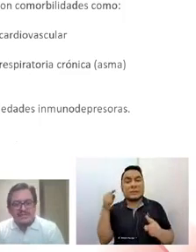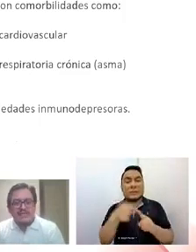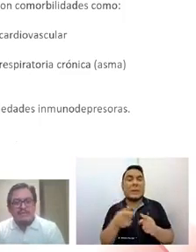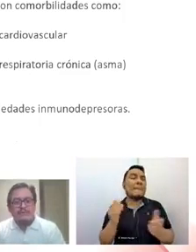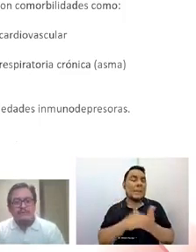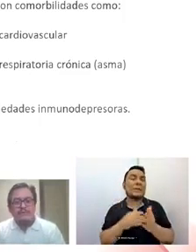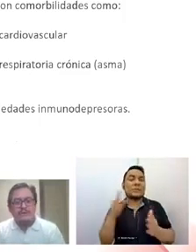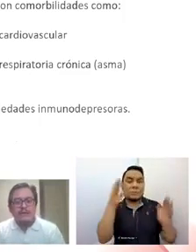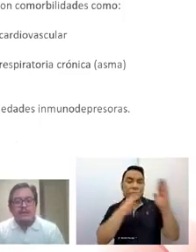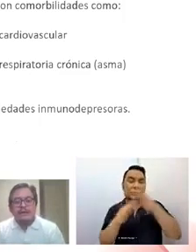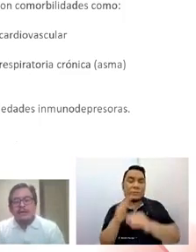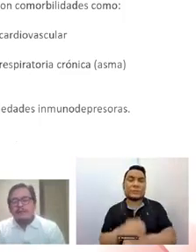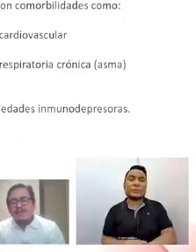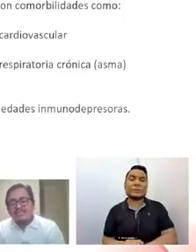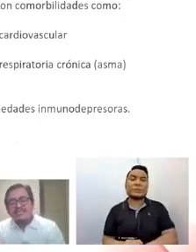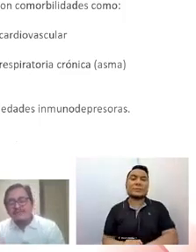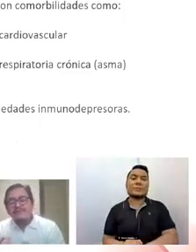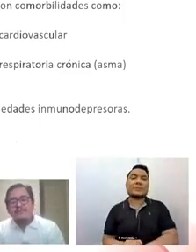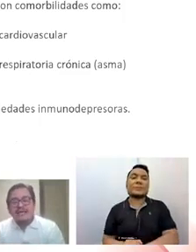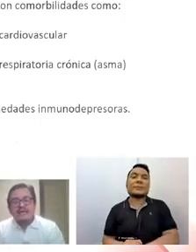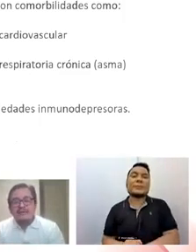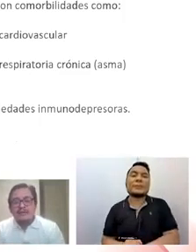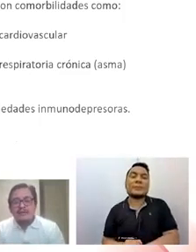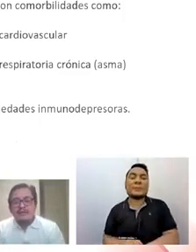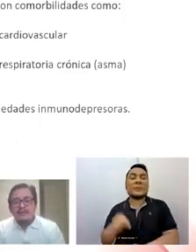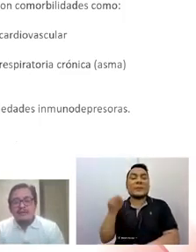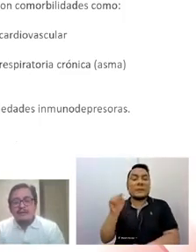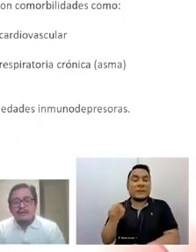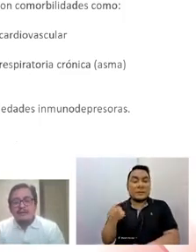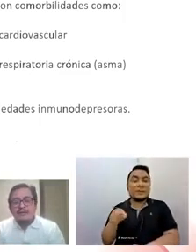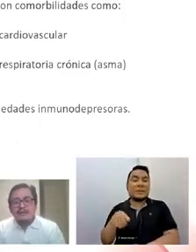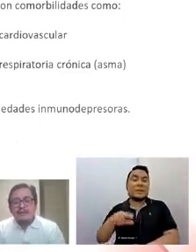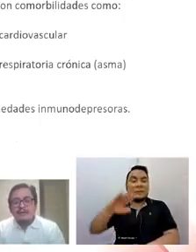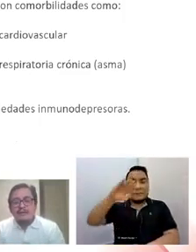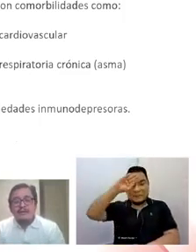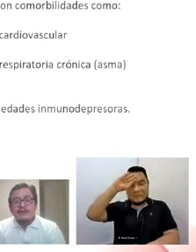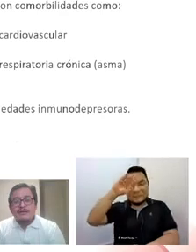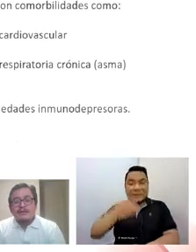nos preocupa. Siguiente, por favor. Porque si esta enfermedad